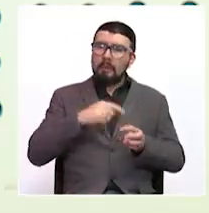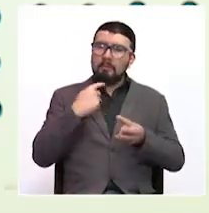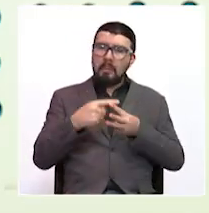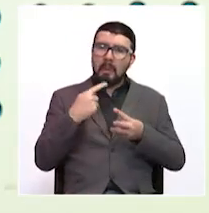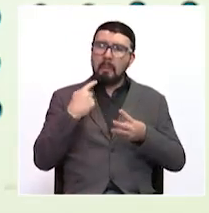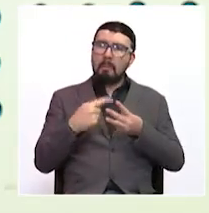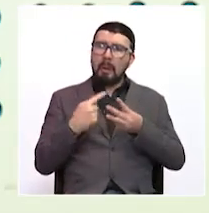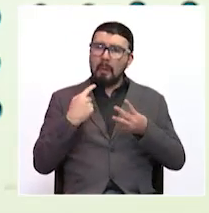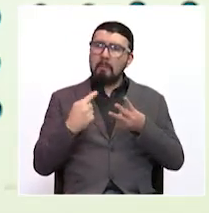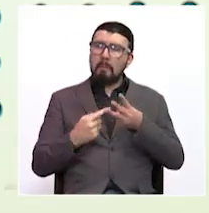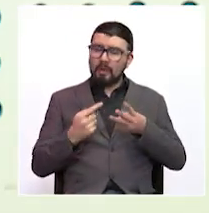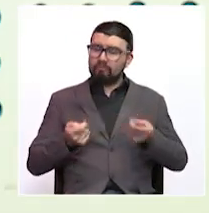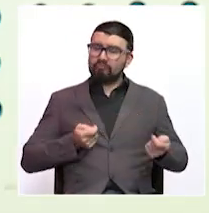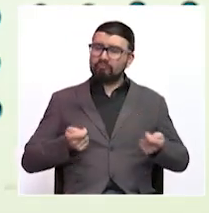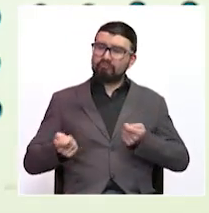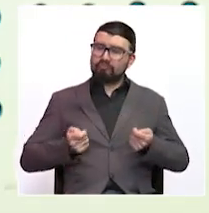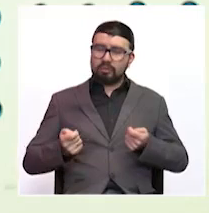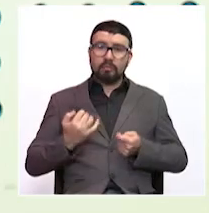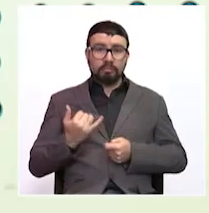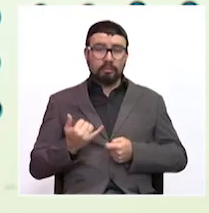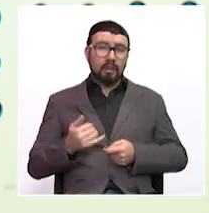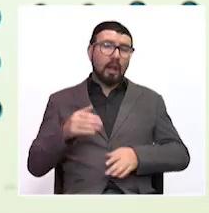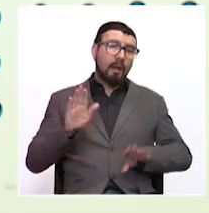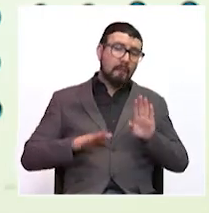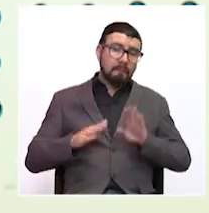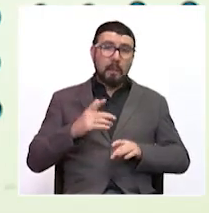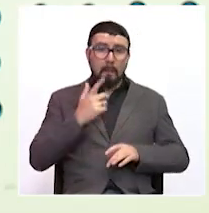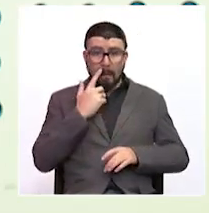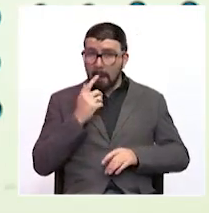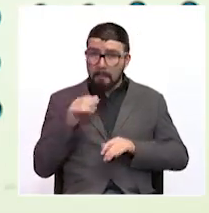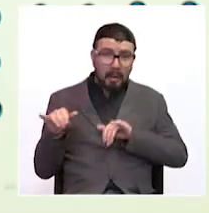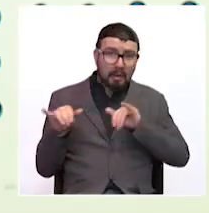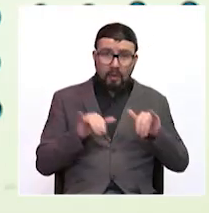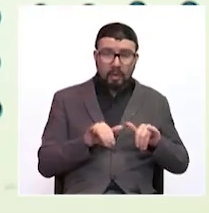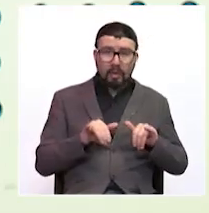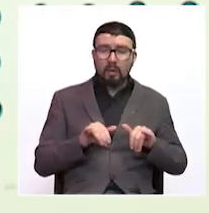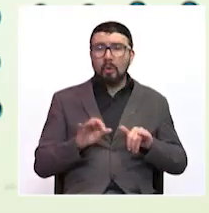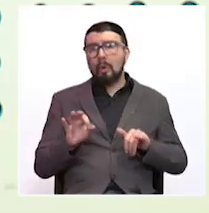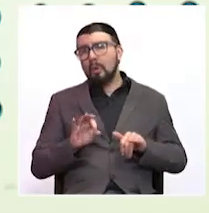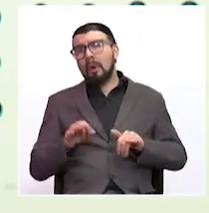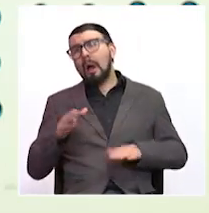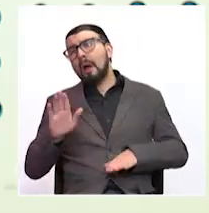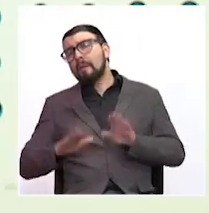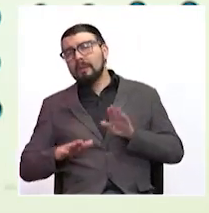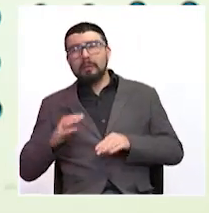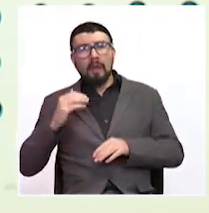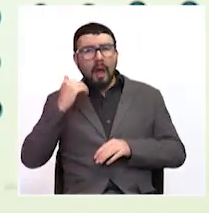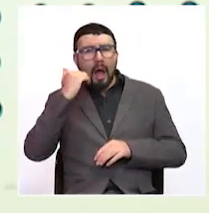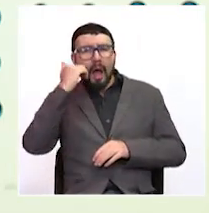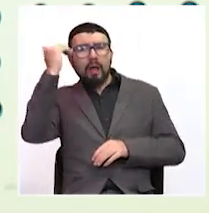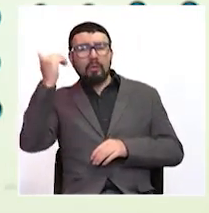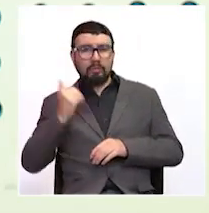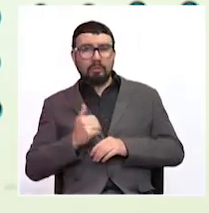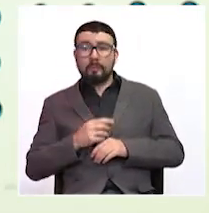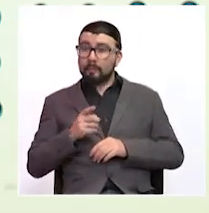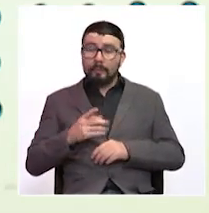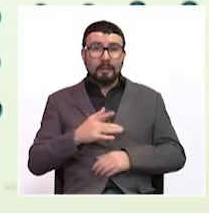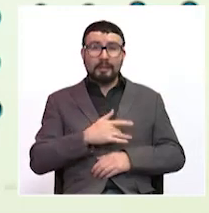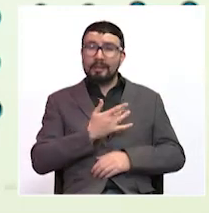comportamiento a veces actuamos como un papá otras veces actuamos como un adulto y cuando nos sentimos